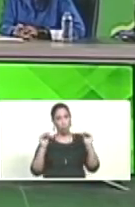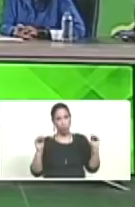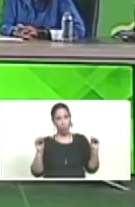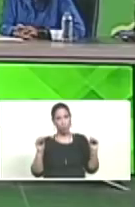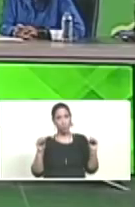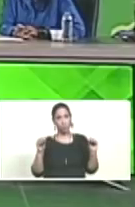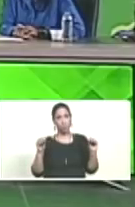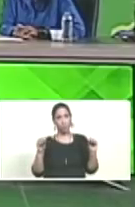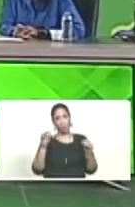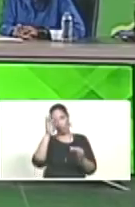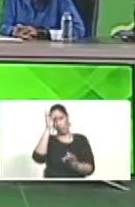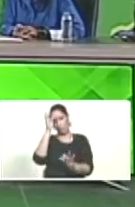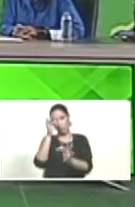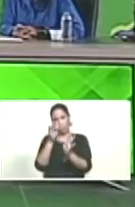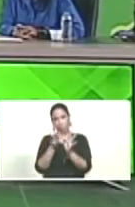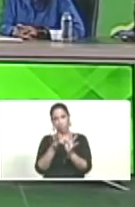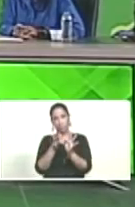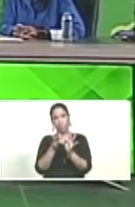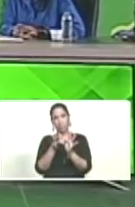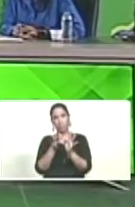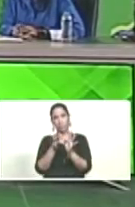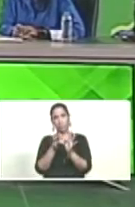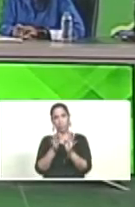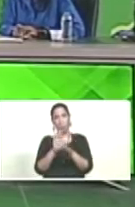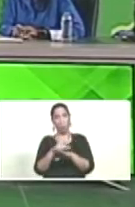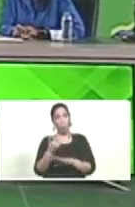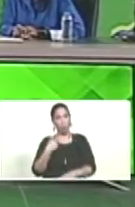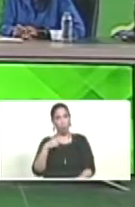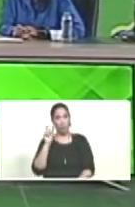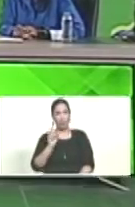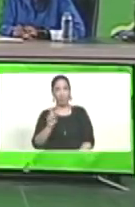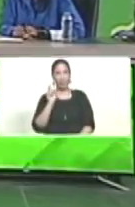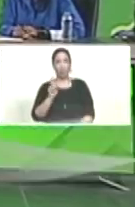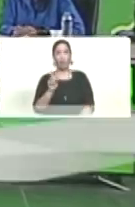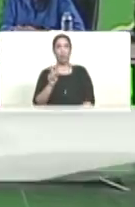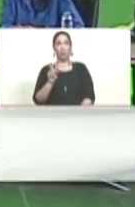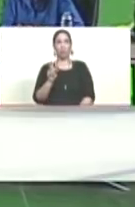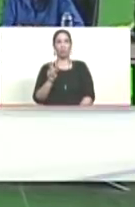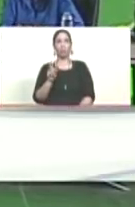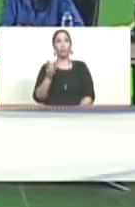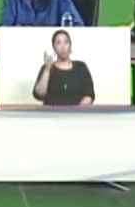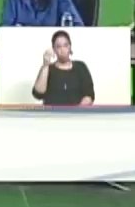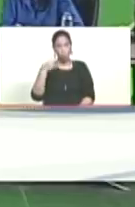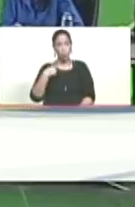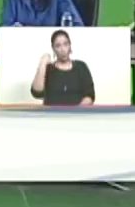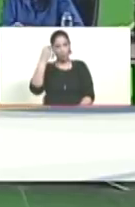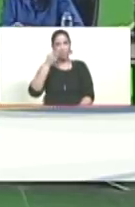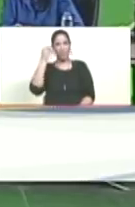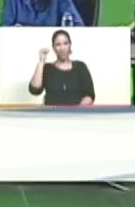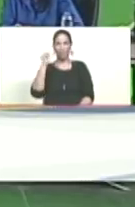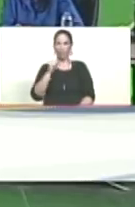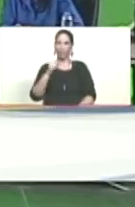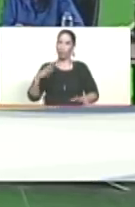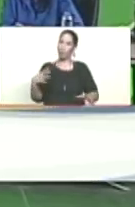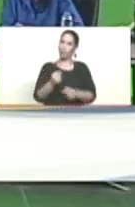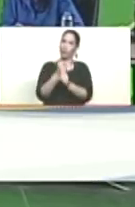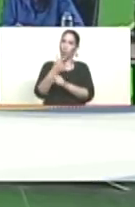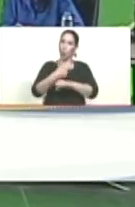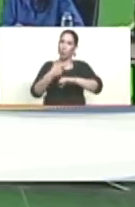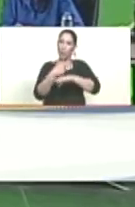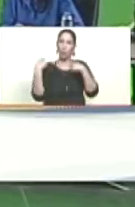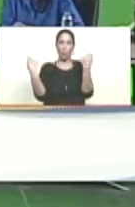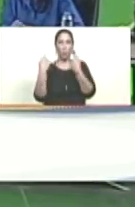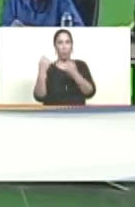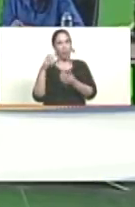fe. Y porque lo necesitaba, y porque creo en eso, yo creo en un gobierno de verdad